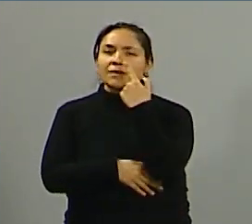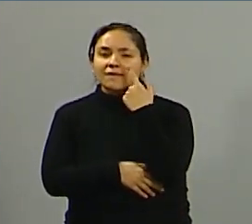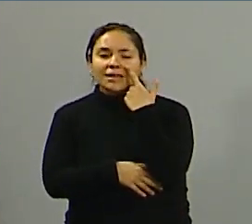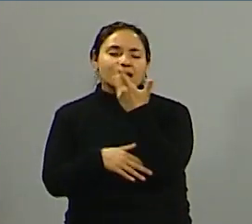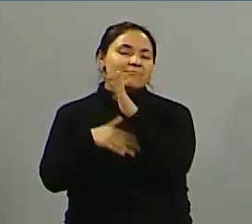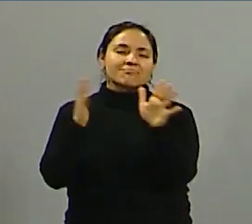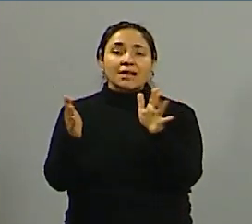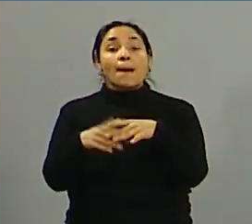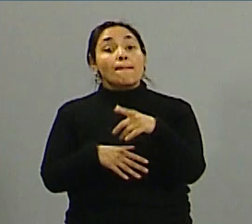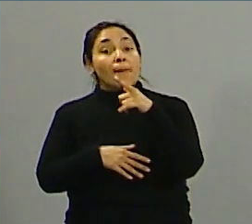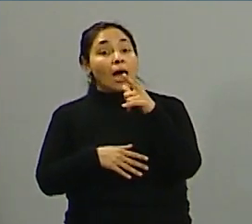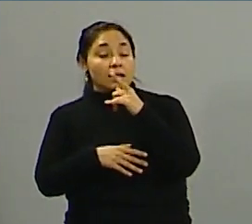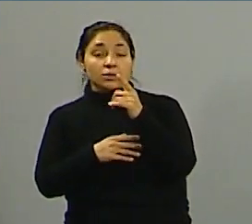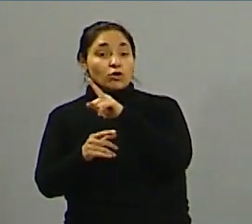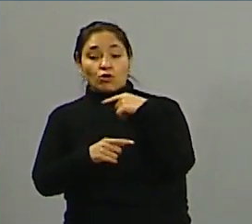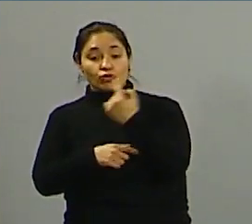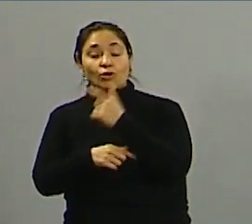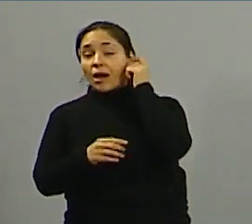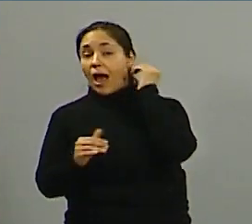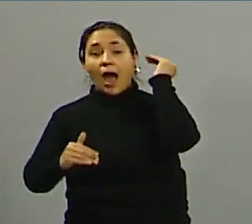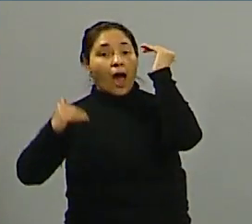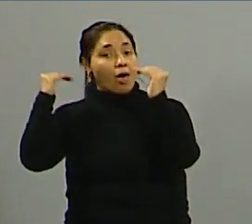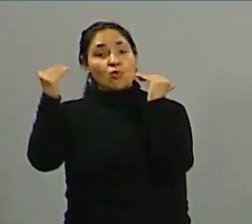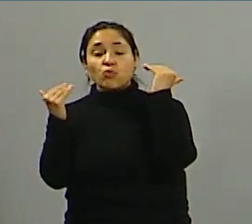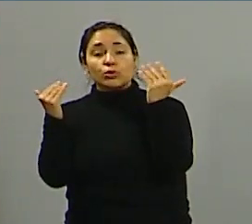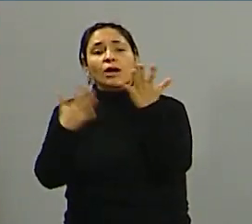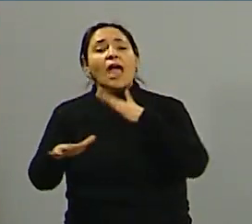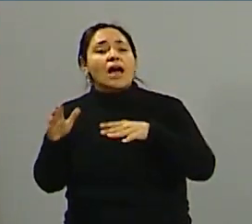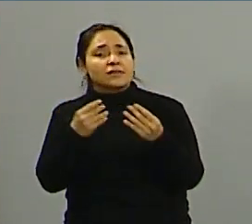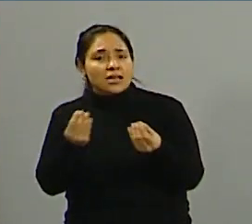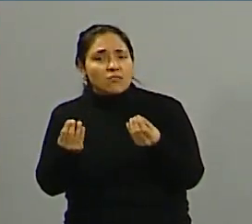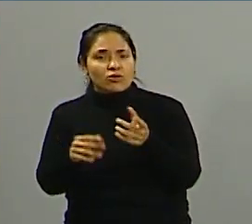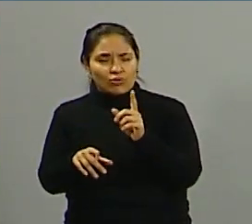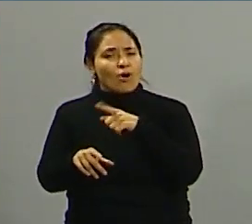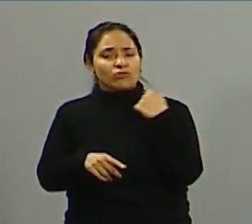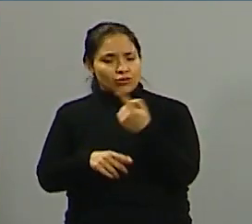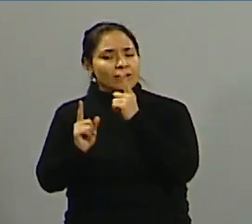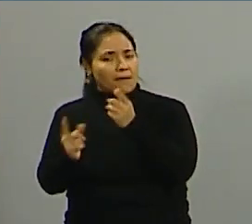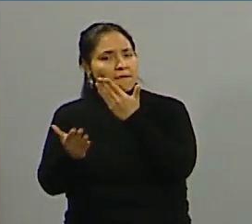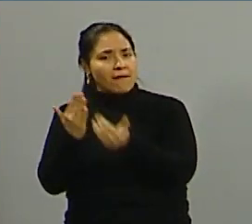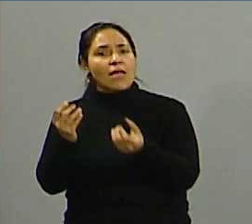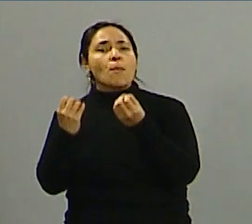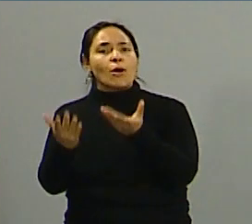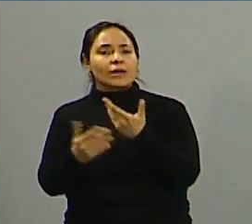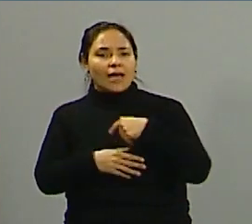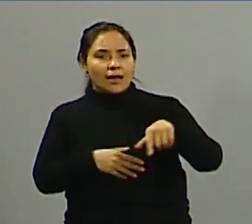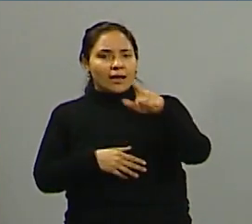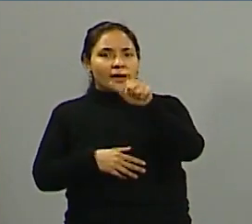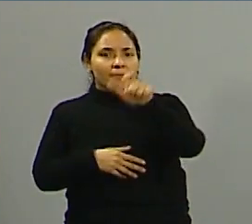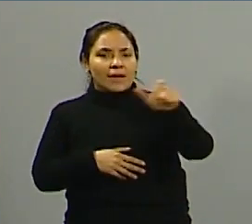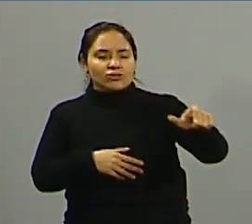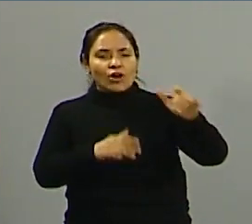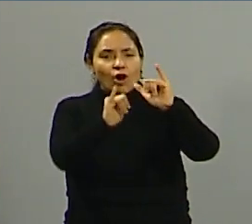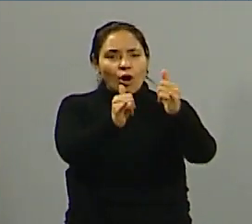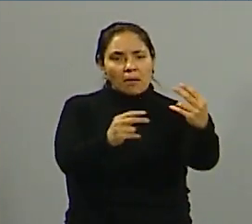estamos haciendo mal los adultos que le estamos generando esta desmotivación a los chicos por el amor, por